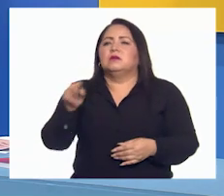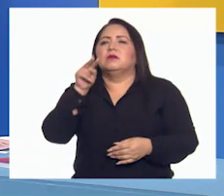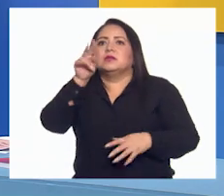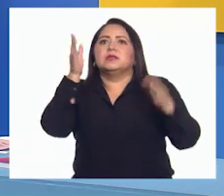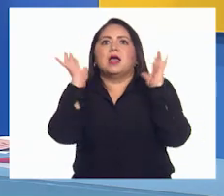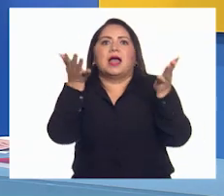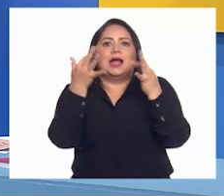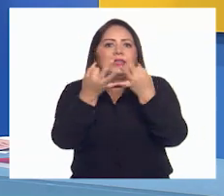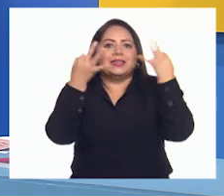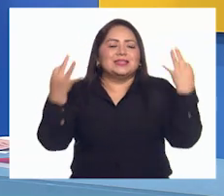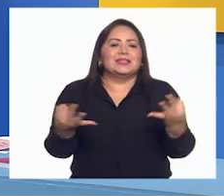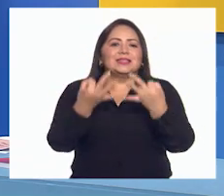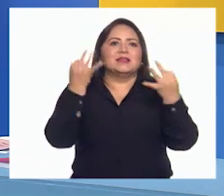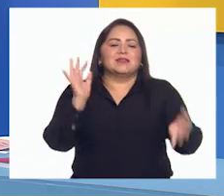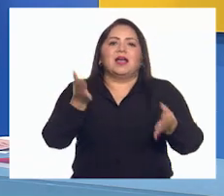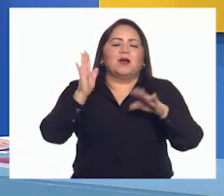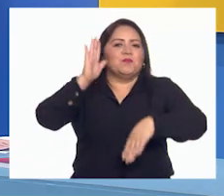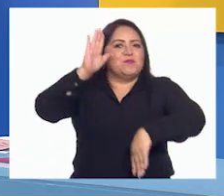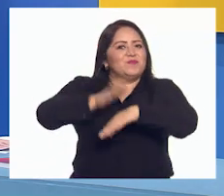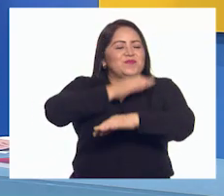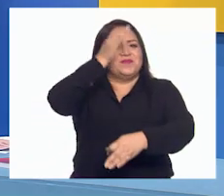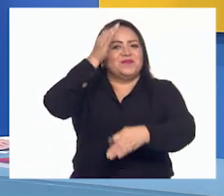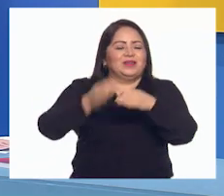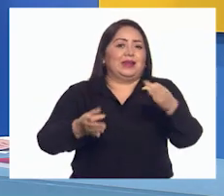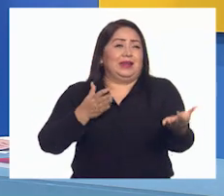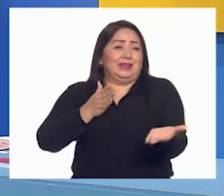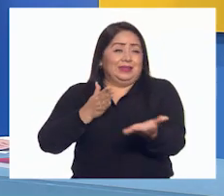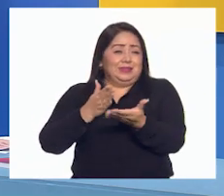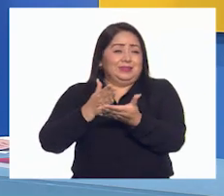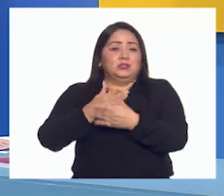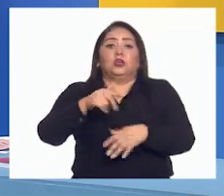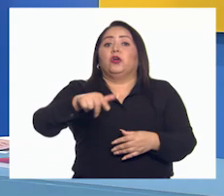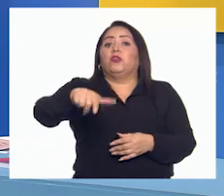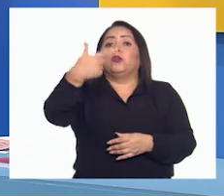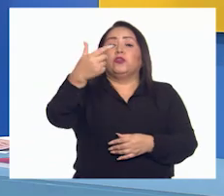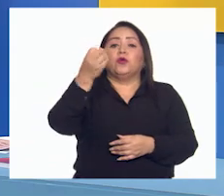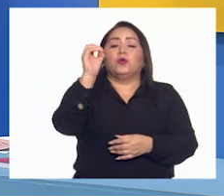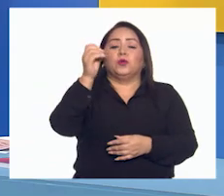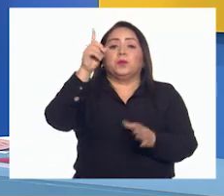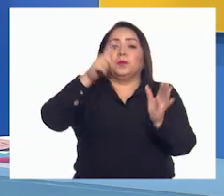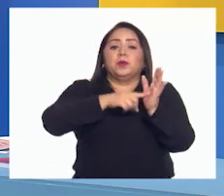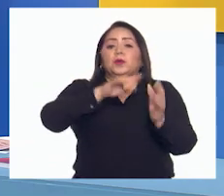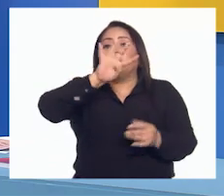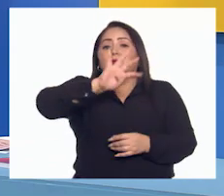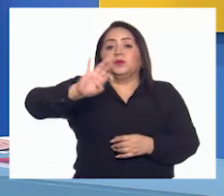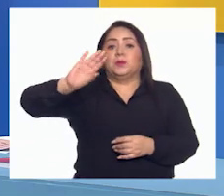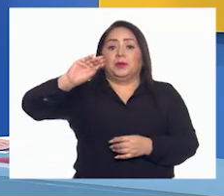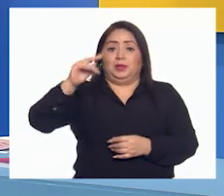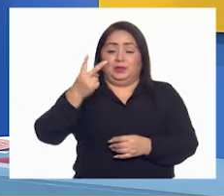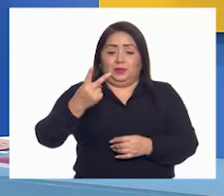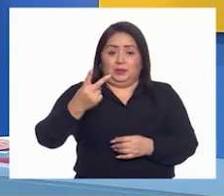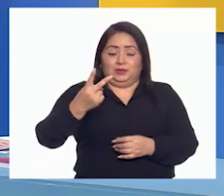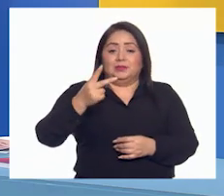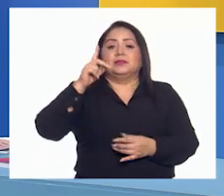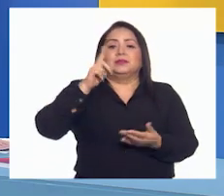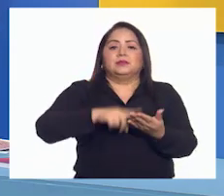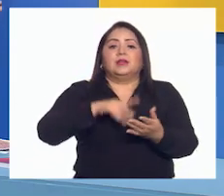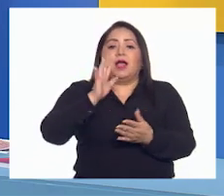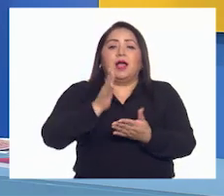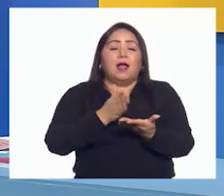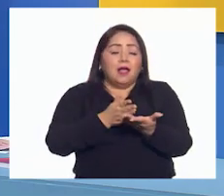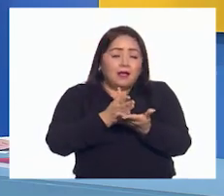¡Tierra! ¡Tierra! ¡Tierra firme! Era 12 de octubre de 1492 y habían